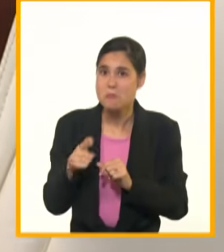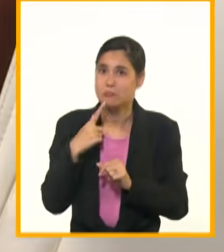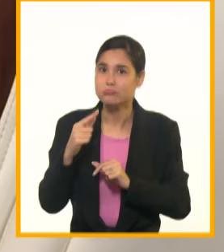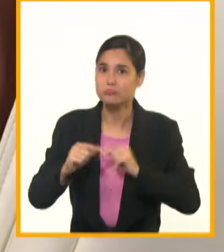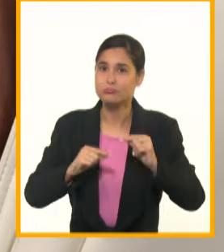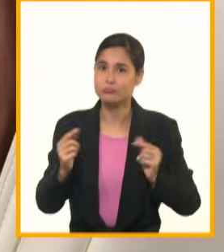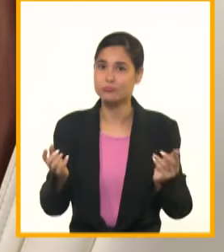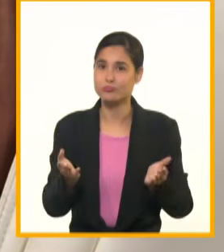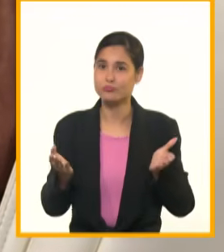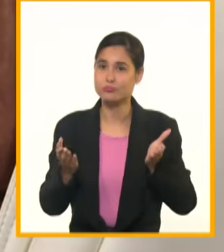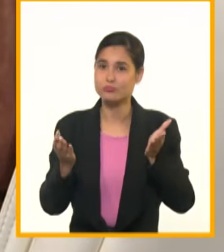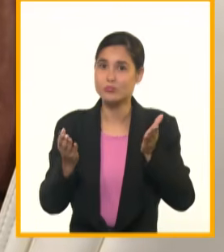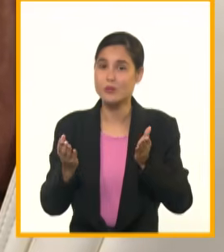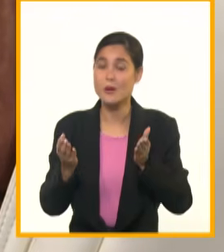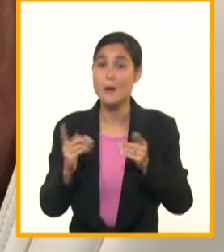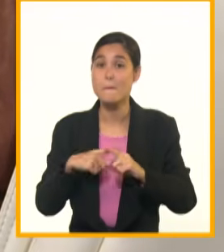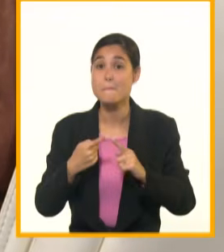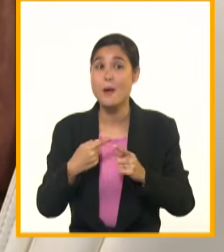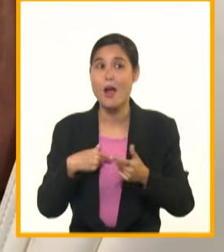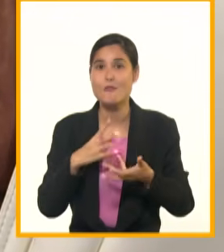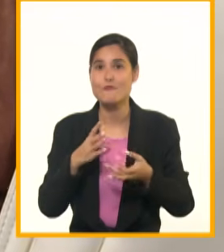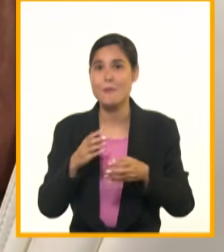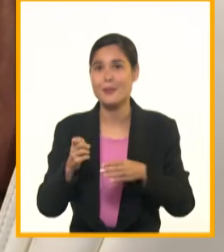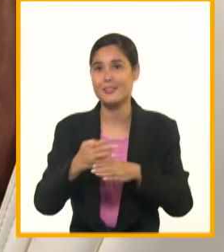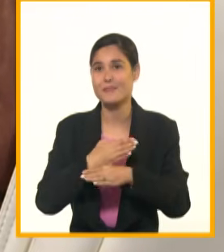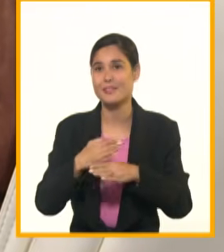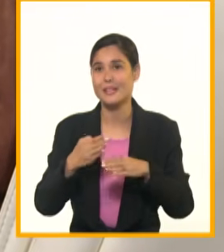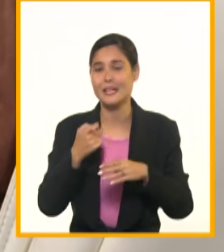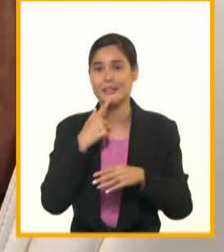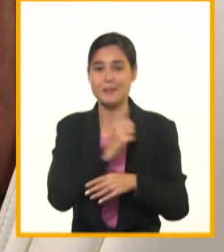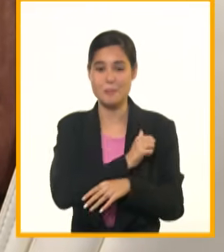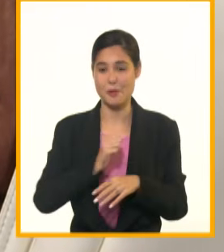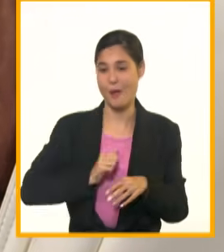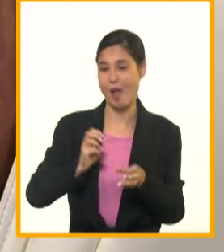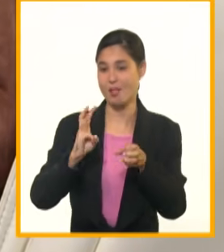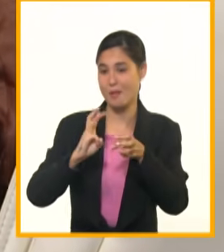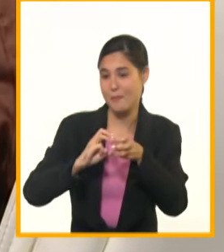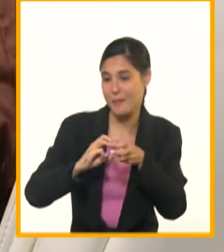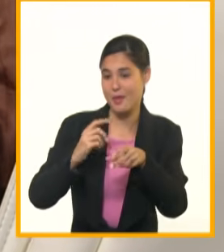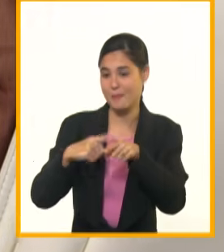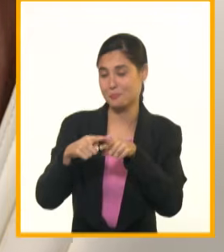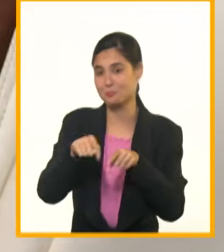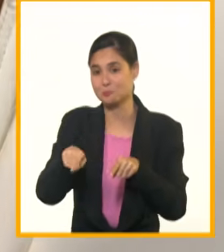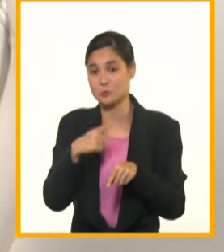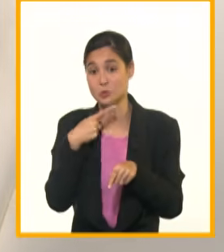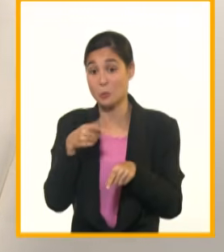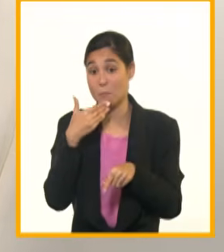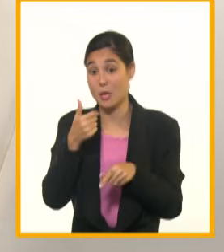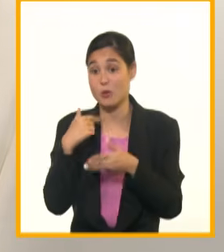no estatales de producción y se van buscando también otras alternativas para sostener esas producciones.